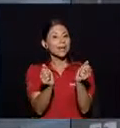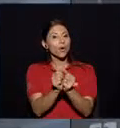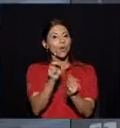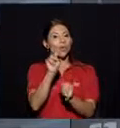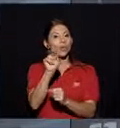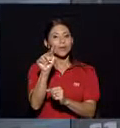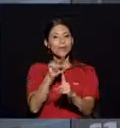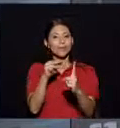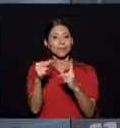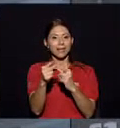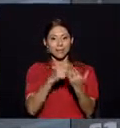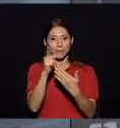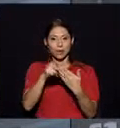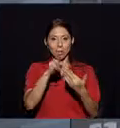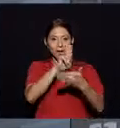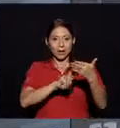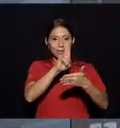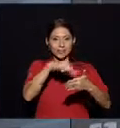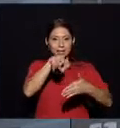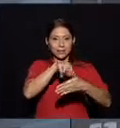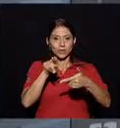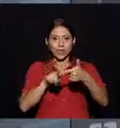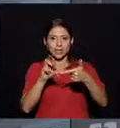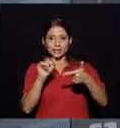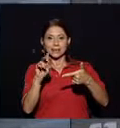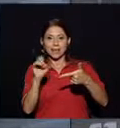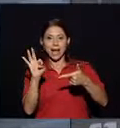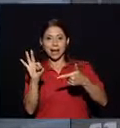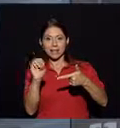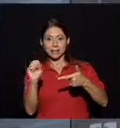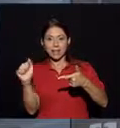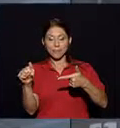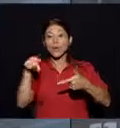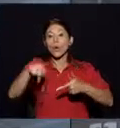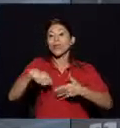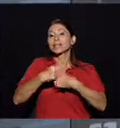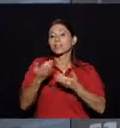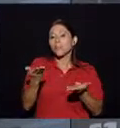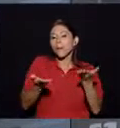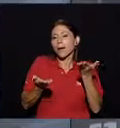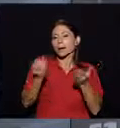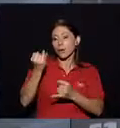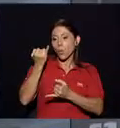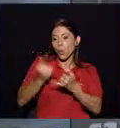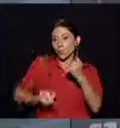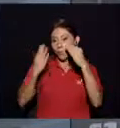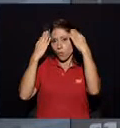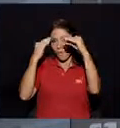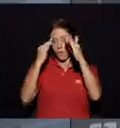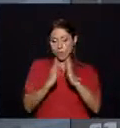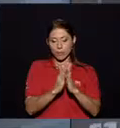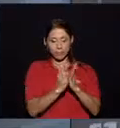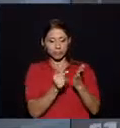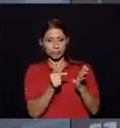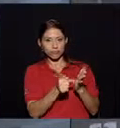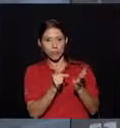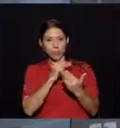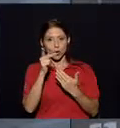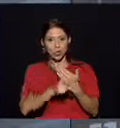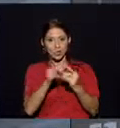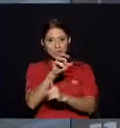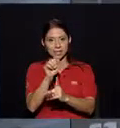Regresa usted a Una Mirada, el programa de la Universidad Nacional y el CINAR S.A., hoy con un balance del último informe del Programa de Estado